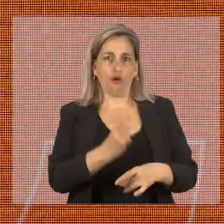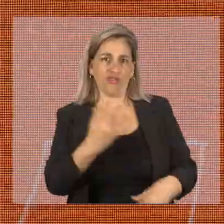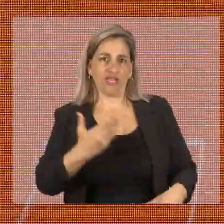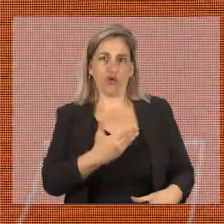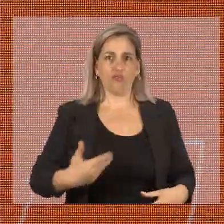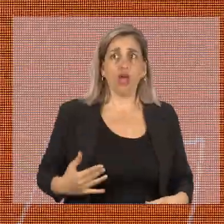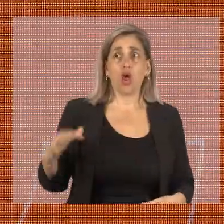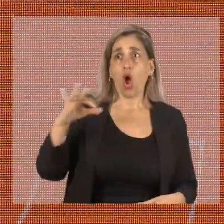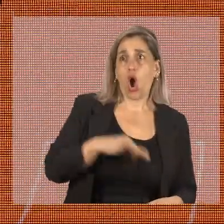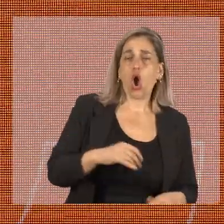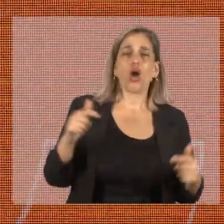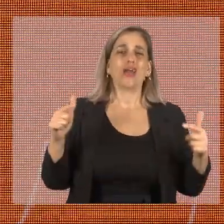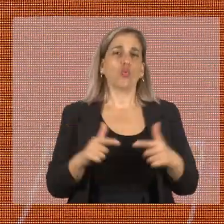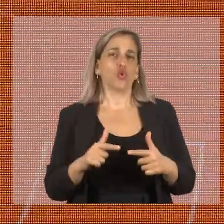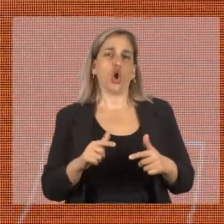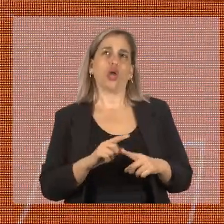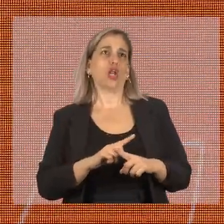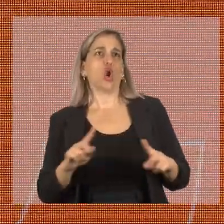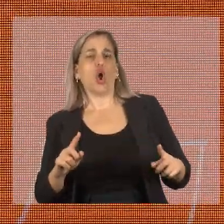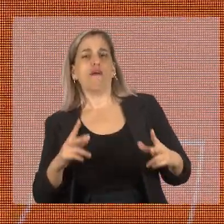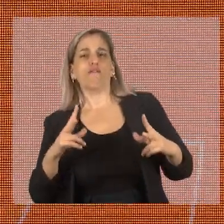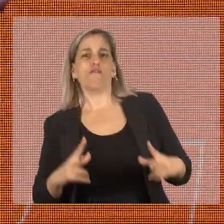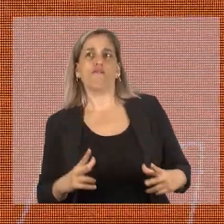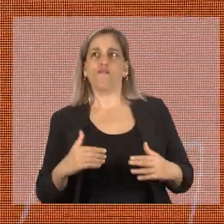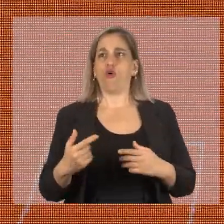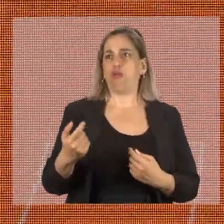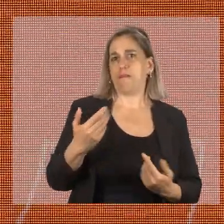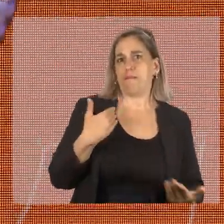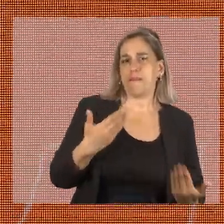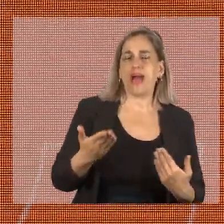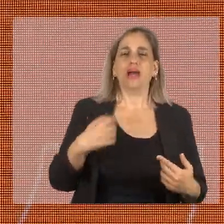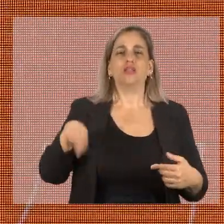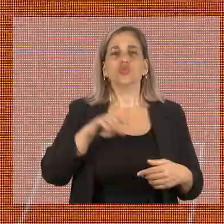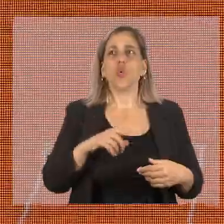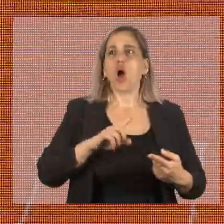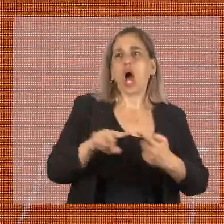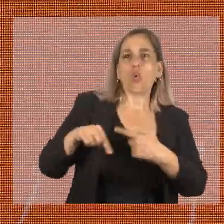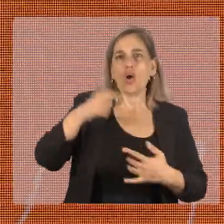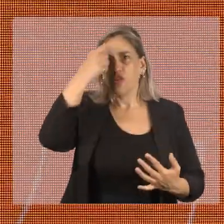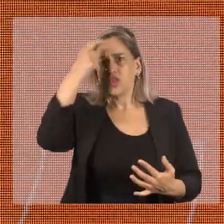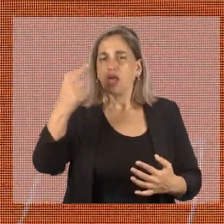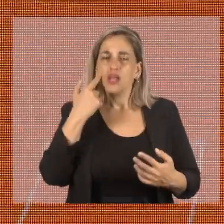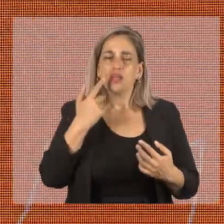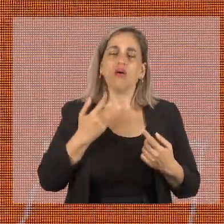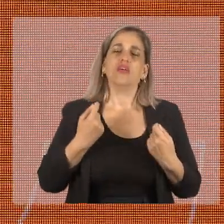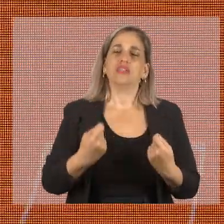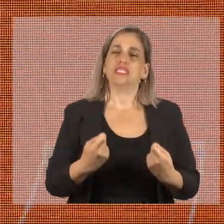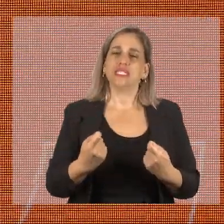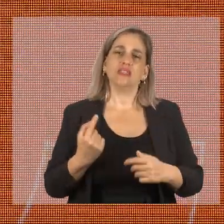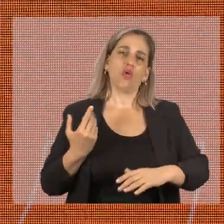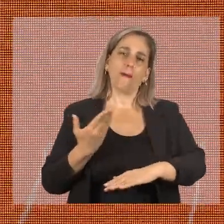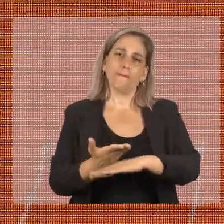oficiales, comiendo un pedazo de carne, hablando en todos los estrados, negociando con nuestros técnicos, ha